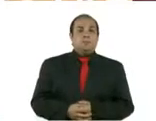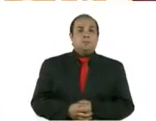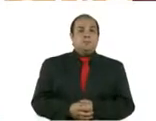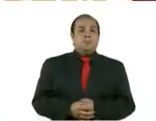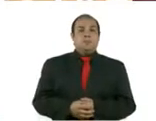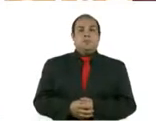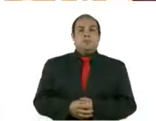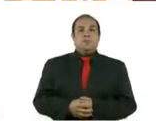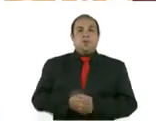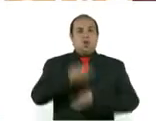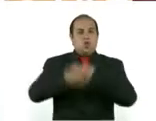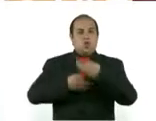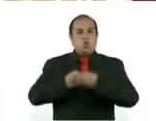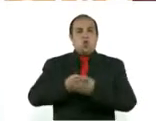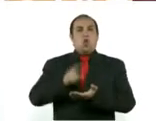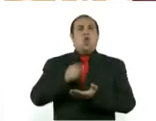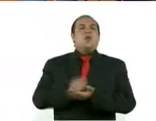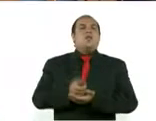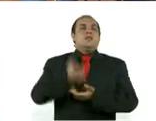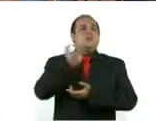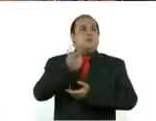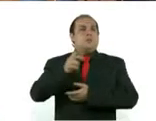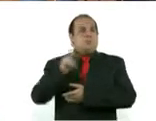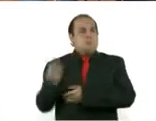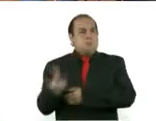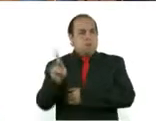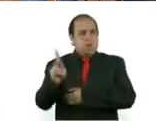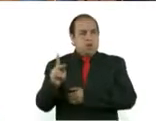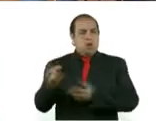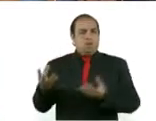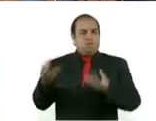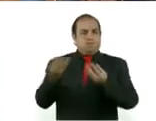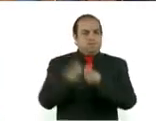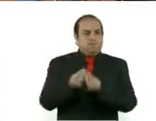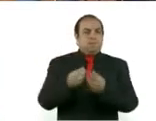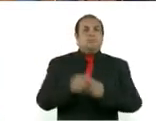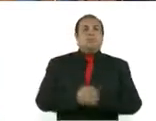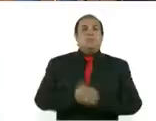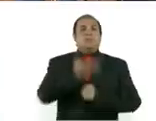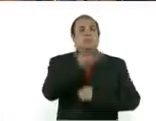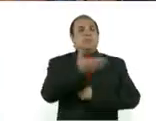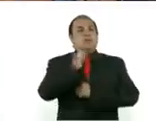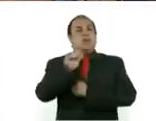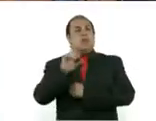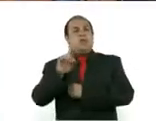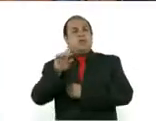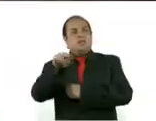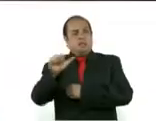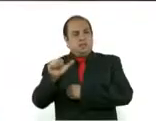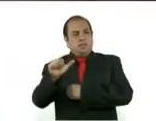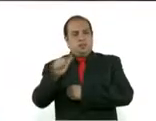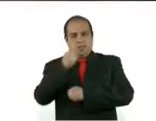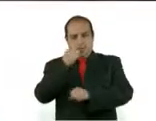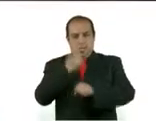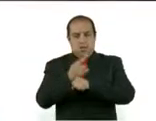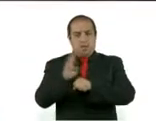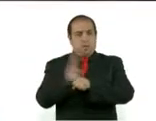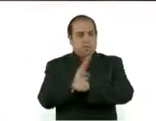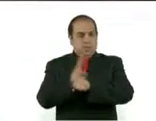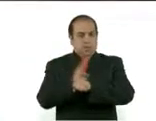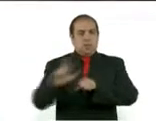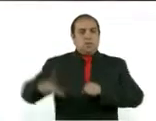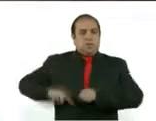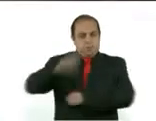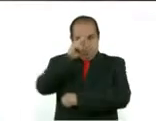recursos públicos. Y le vamos a pedir a Ariadna Montiel, a la secretaria de Bienestar